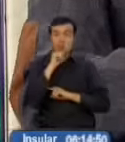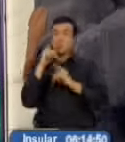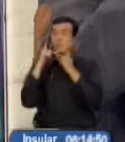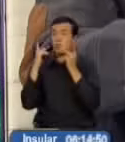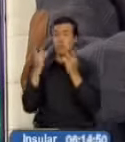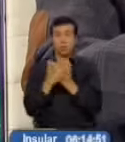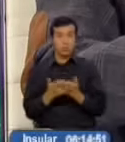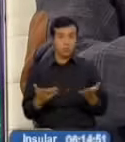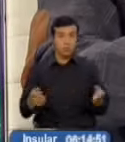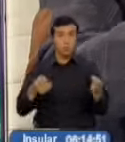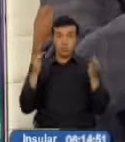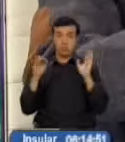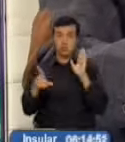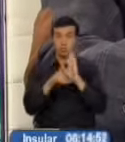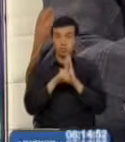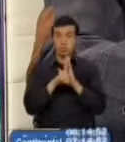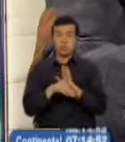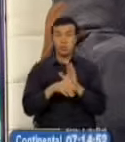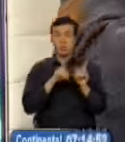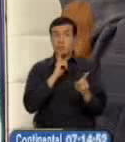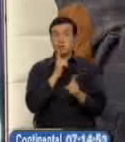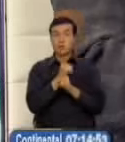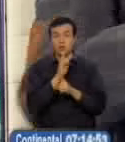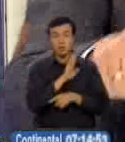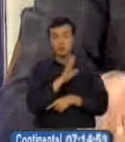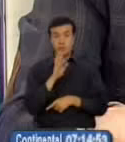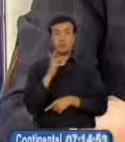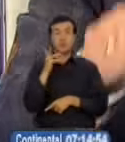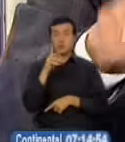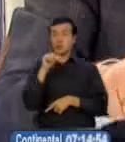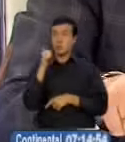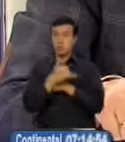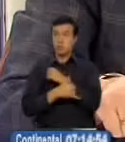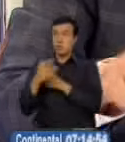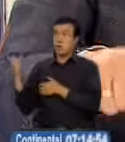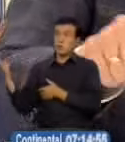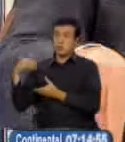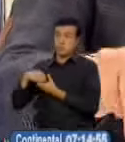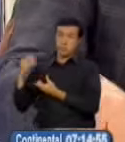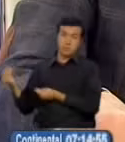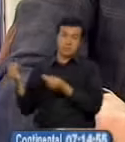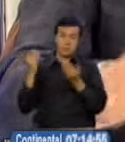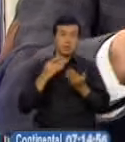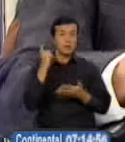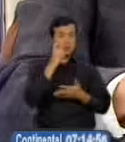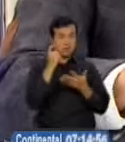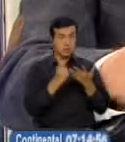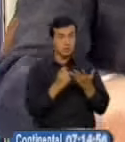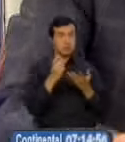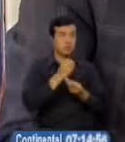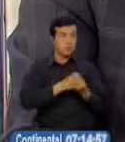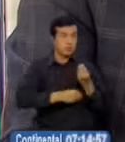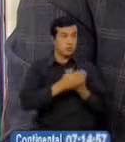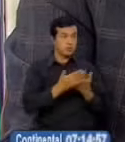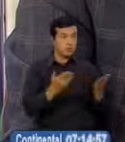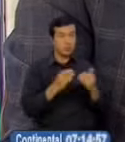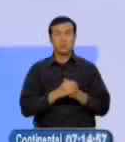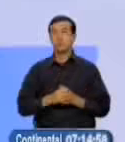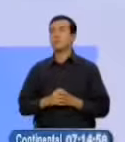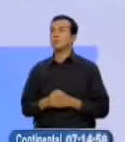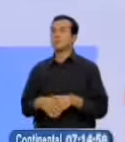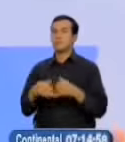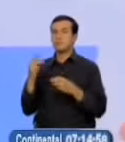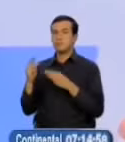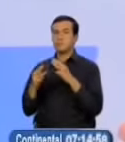público, y legislar a efectos de poder traer esos dineros, repatriarlos, que buena falta nos hacen en momentos como este. Y en este